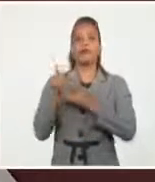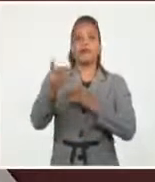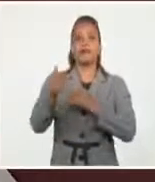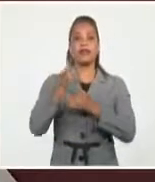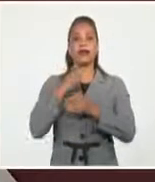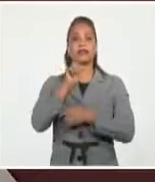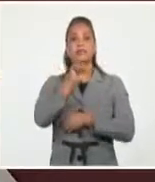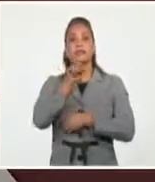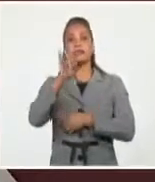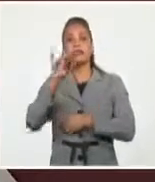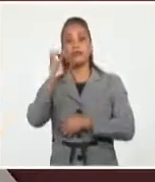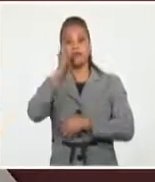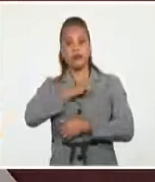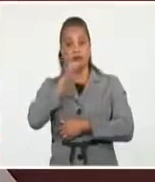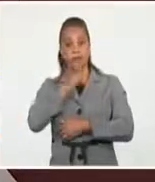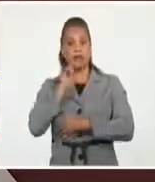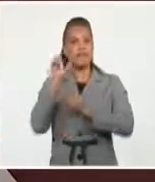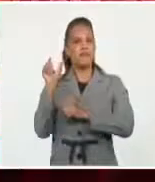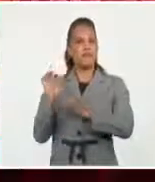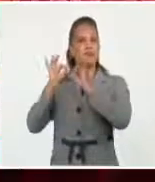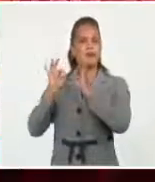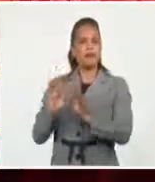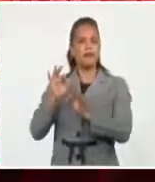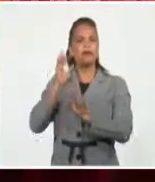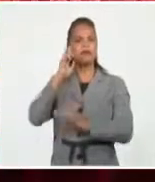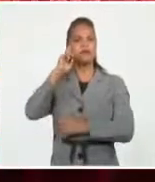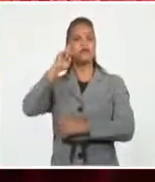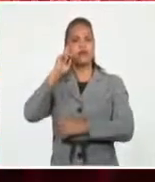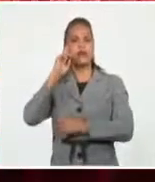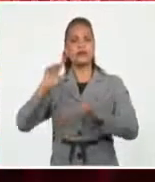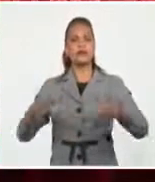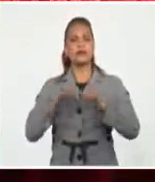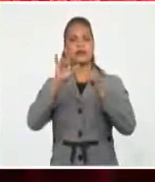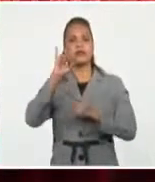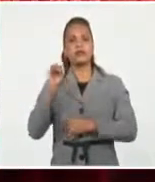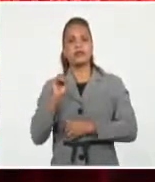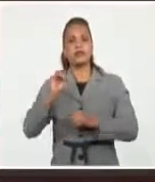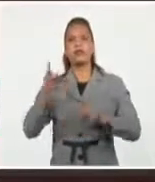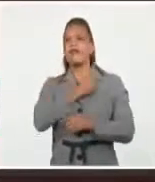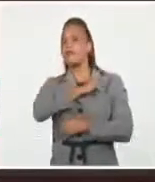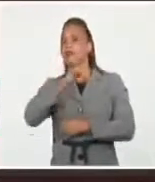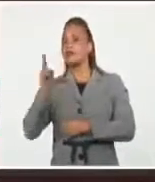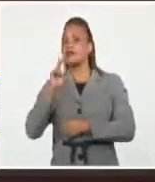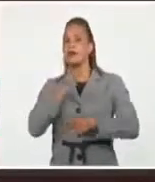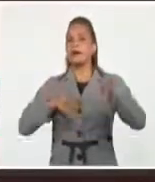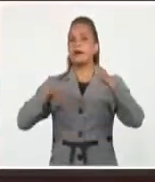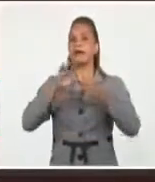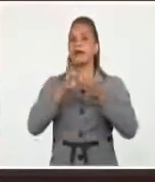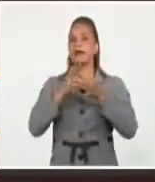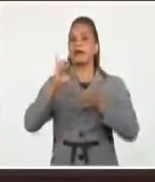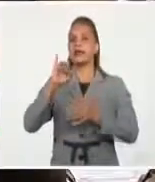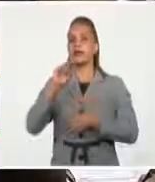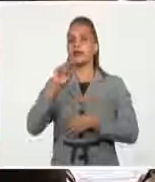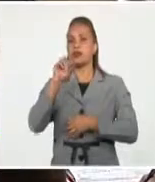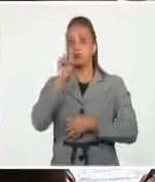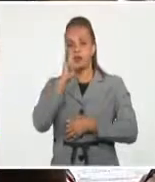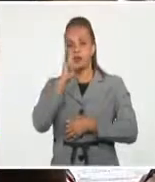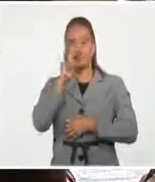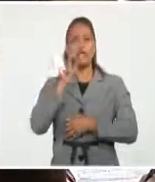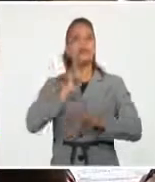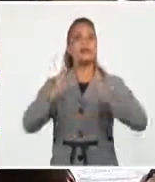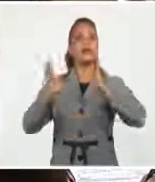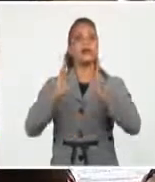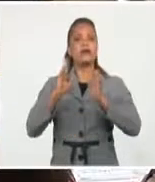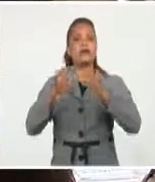19 de abril, fecha en la que Cuba conmemorará el aniversario 60 de la victoria de Playa Girón. Esta jornada inaugural abre el camino